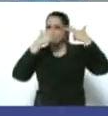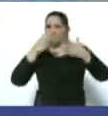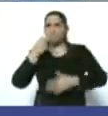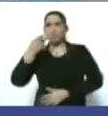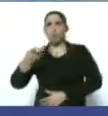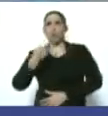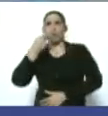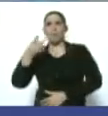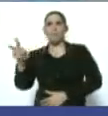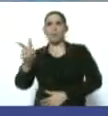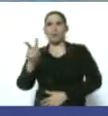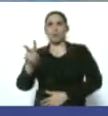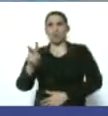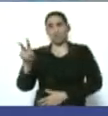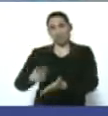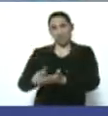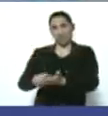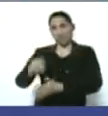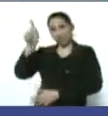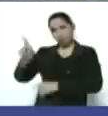Son verdaderos sicarios,